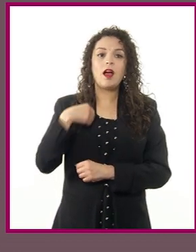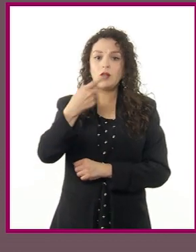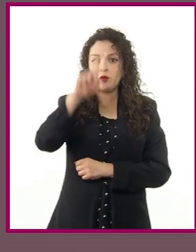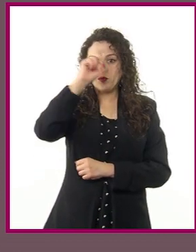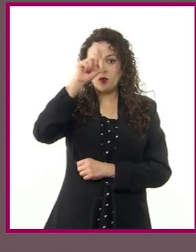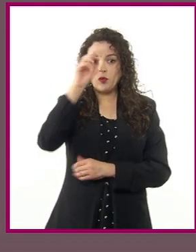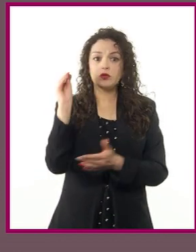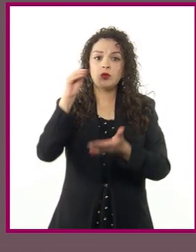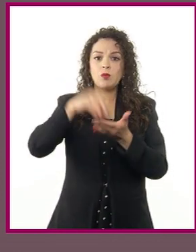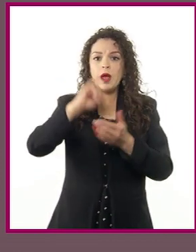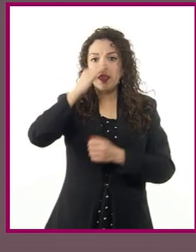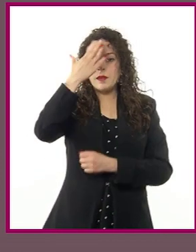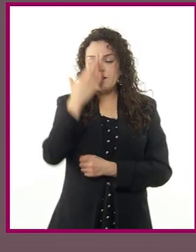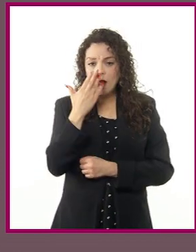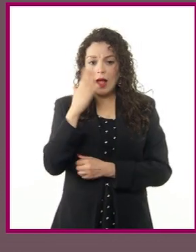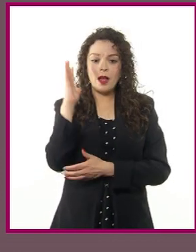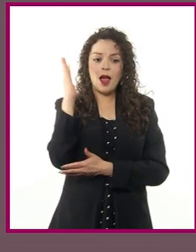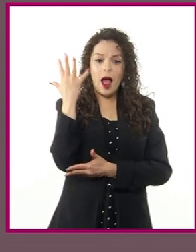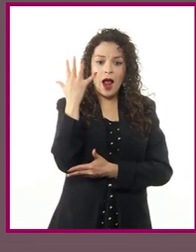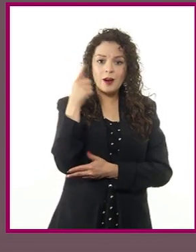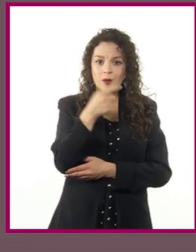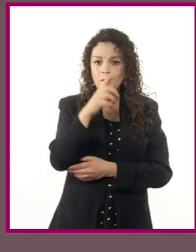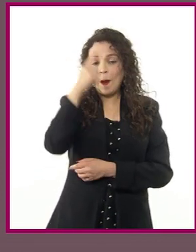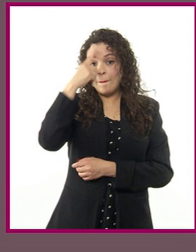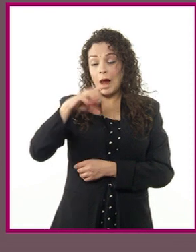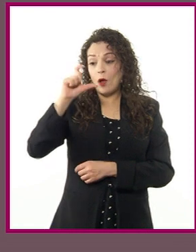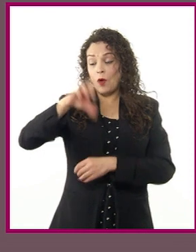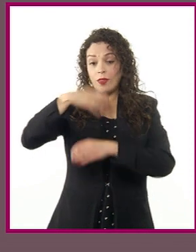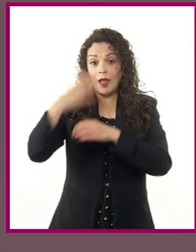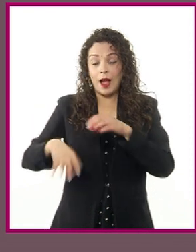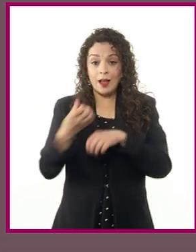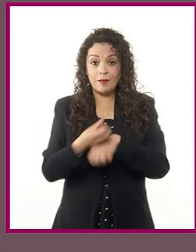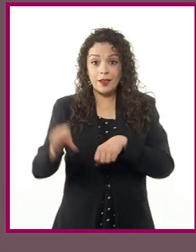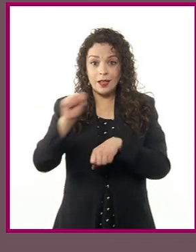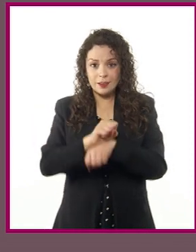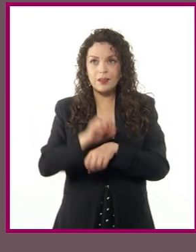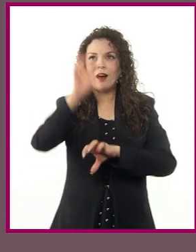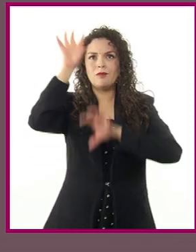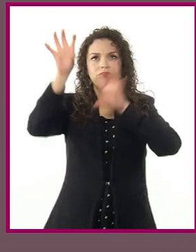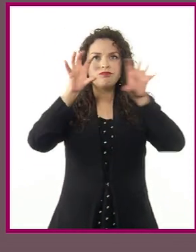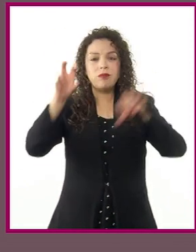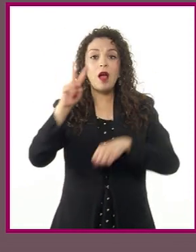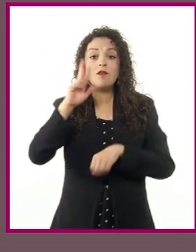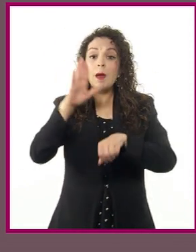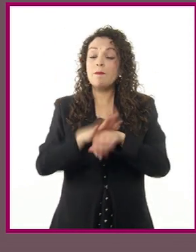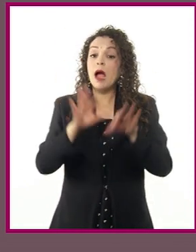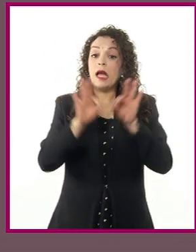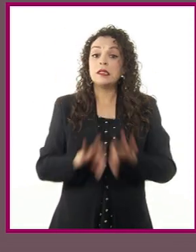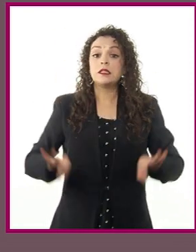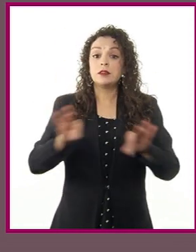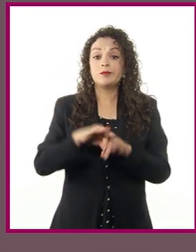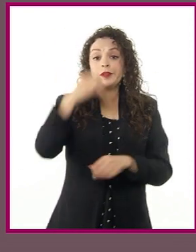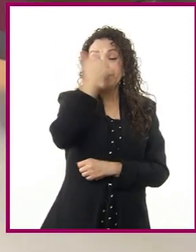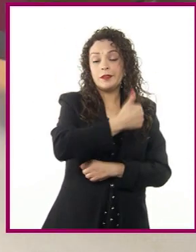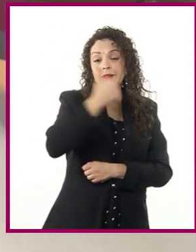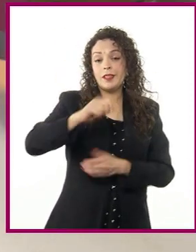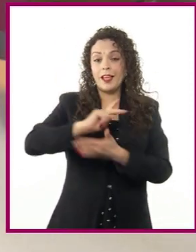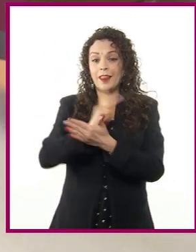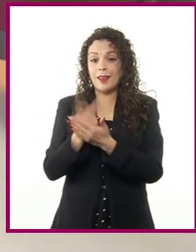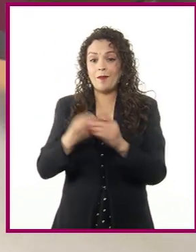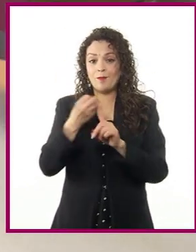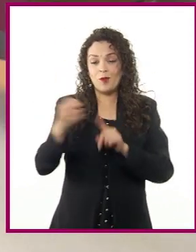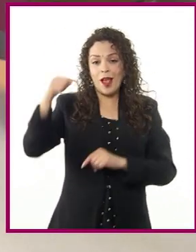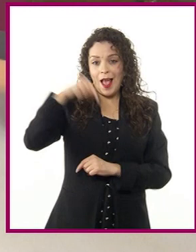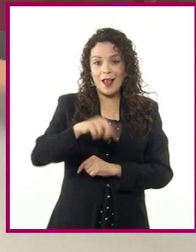árbol para que, al finalizar la semana, tengan un collage que muestre los aspectos más importantes de cada sesión.